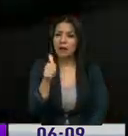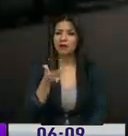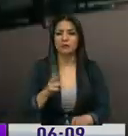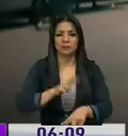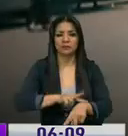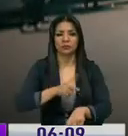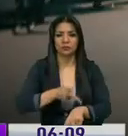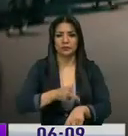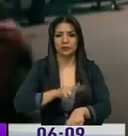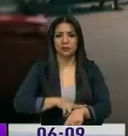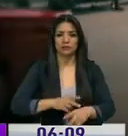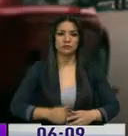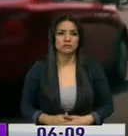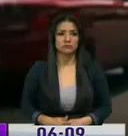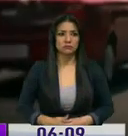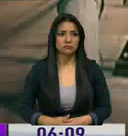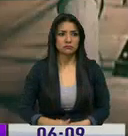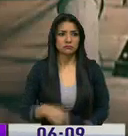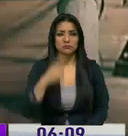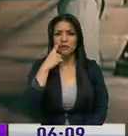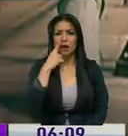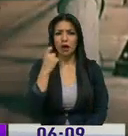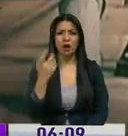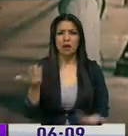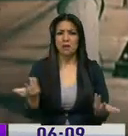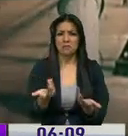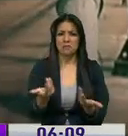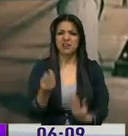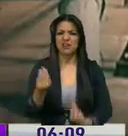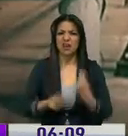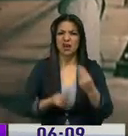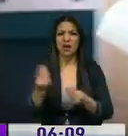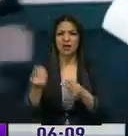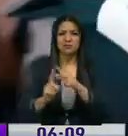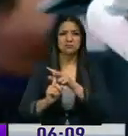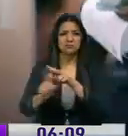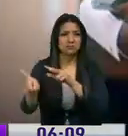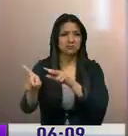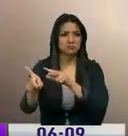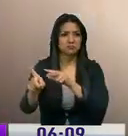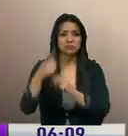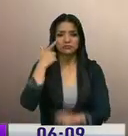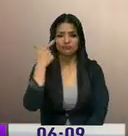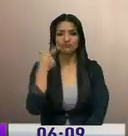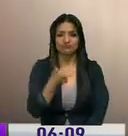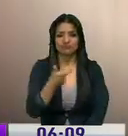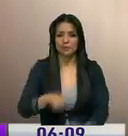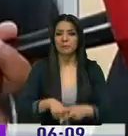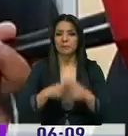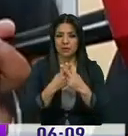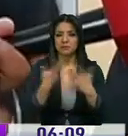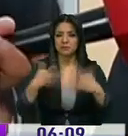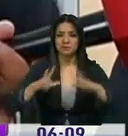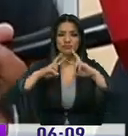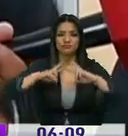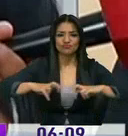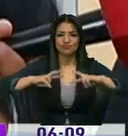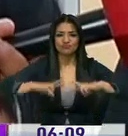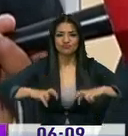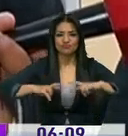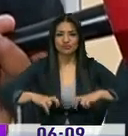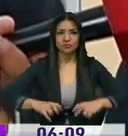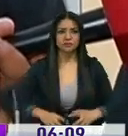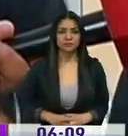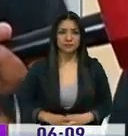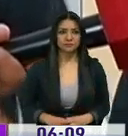sobrinito. Del sujeto solo saben que surca todos los techos del suburbio. La fiscalía ya empuñó el caso. A tratar de